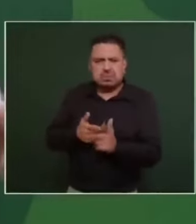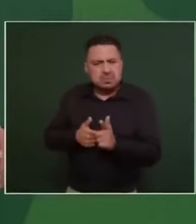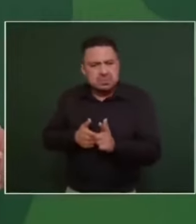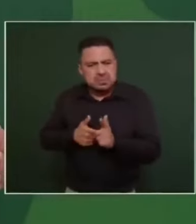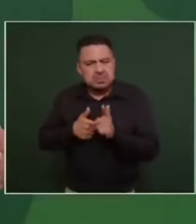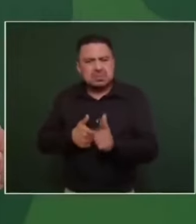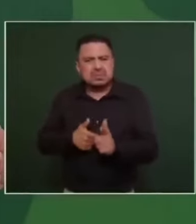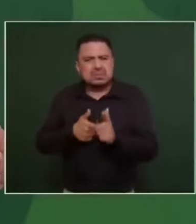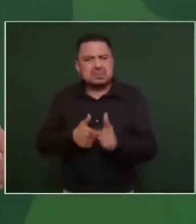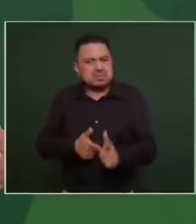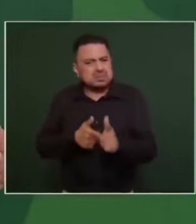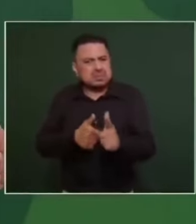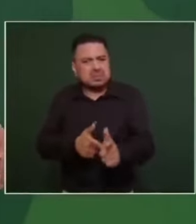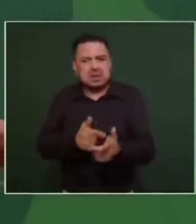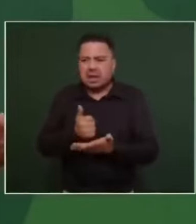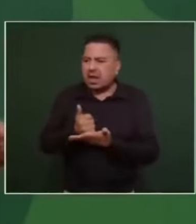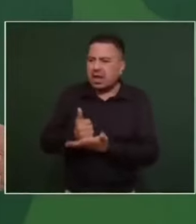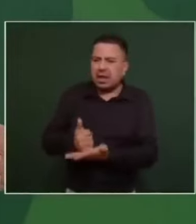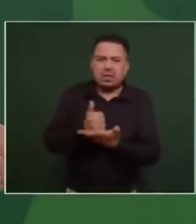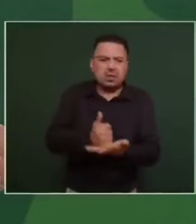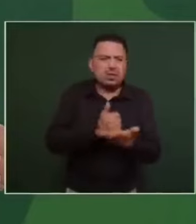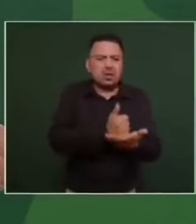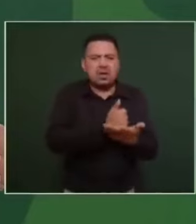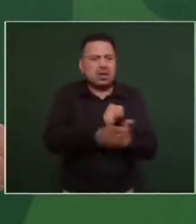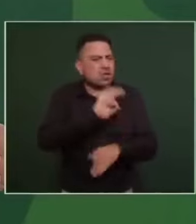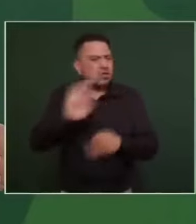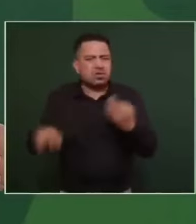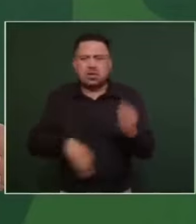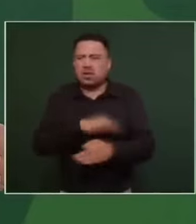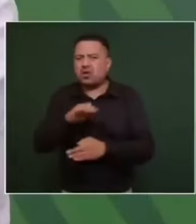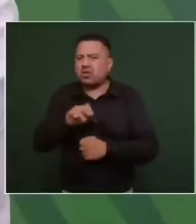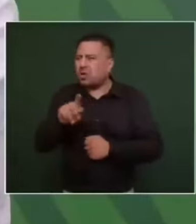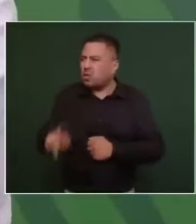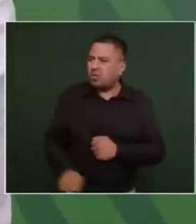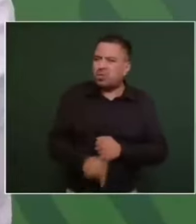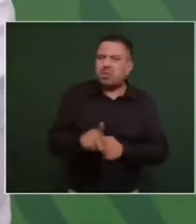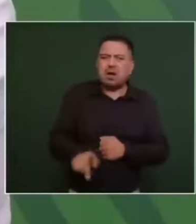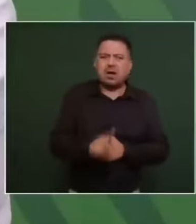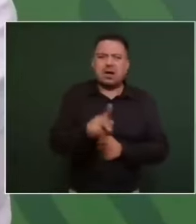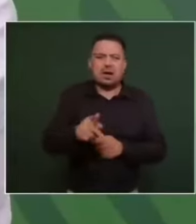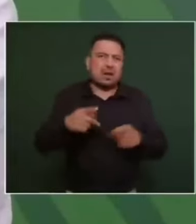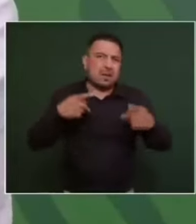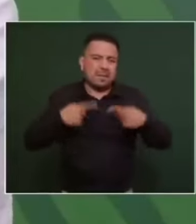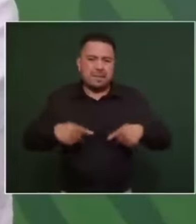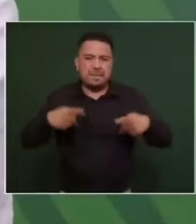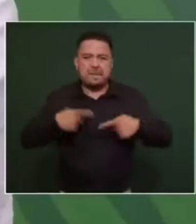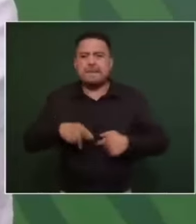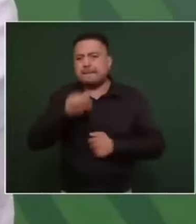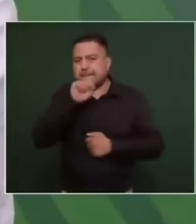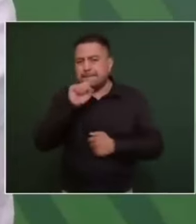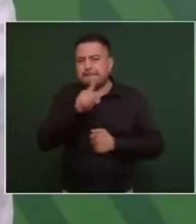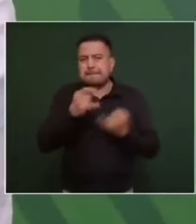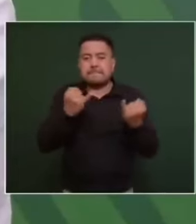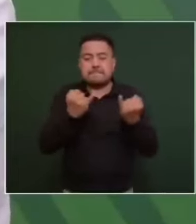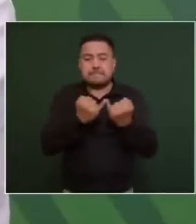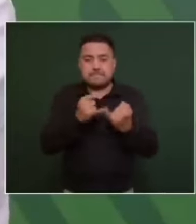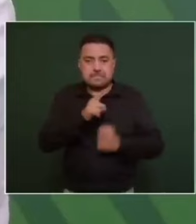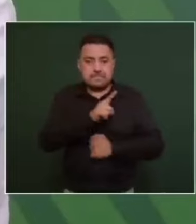ayudando a todo el pueblo. Que también se tenga en